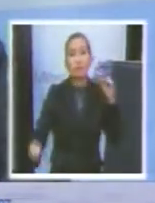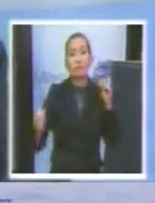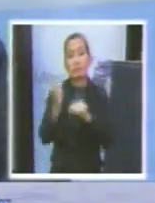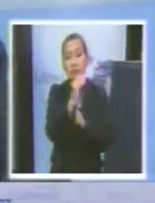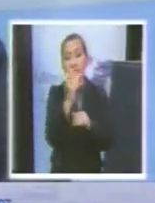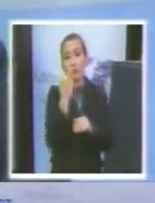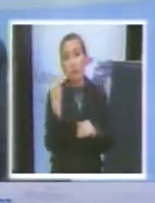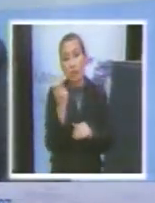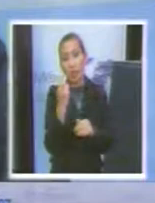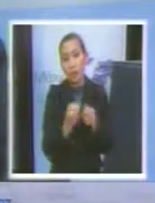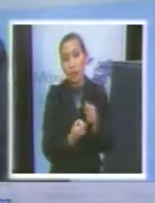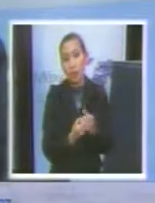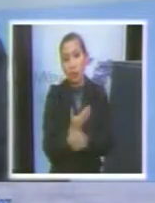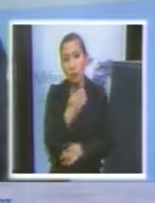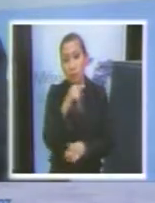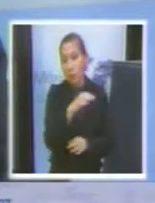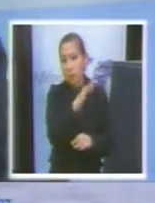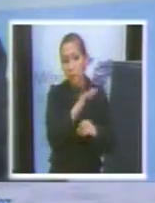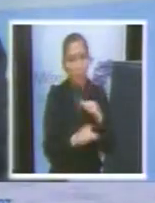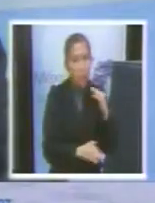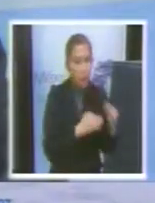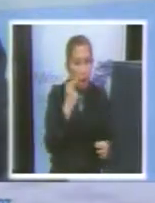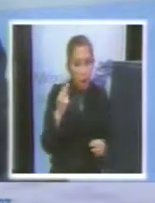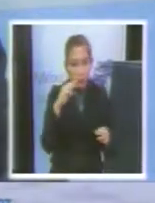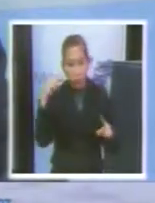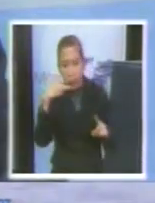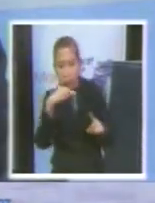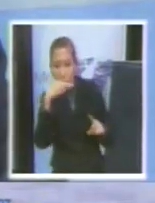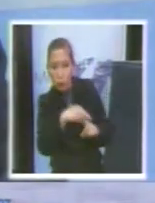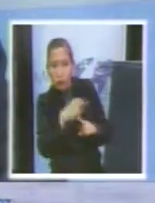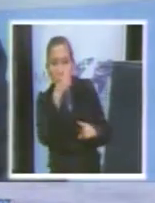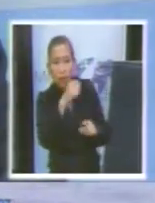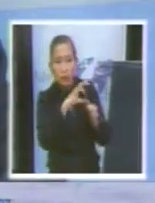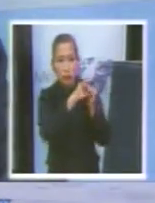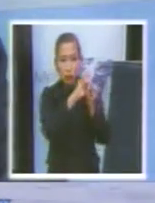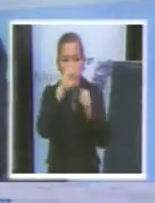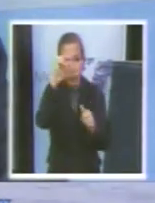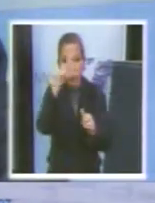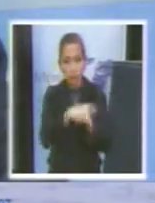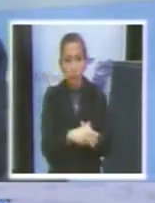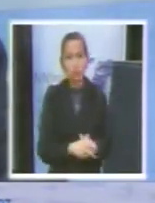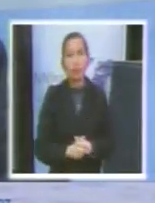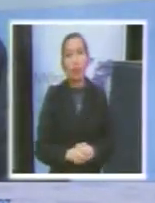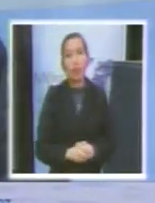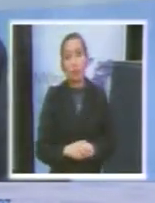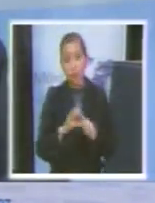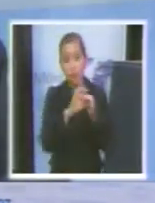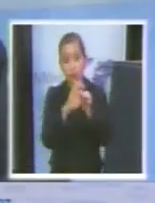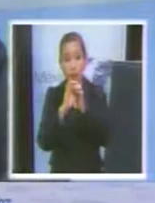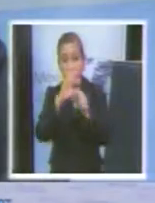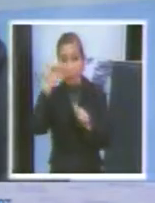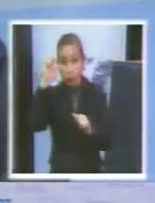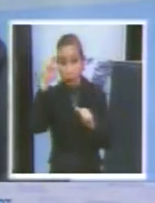que actualicemos todos nuestros puntos de referencia con la Unión Europea. La Unión Europea